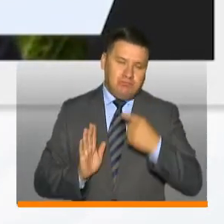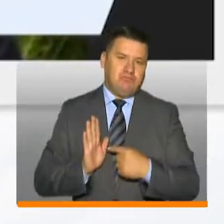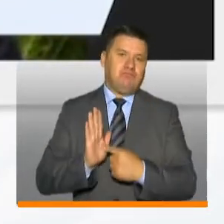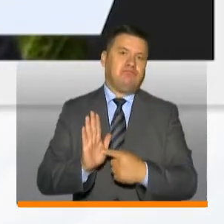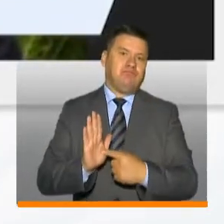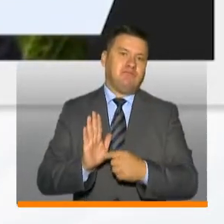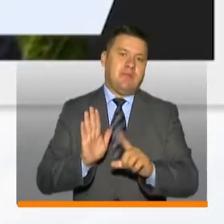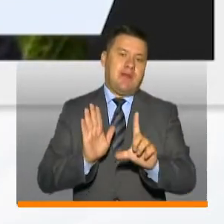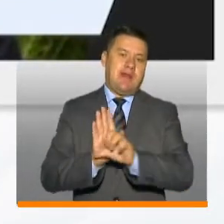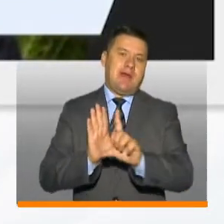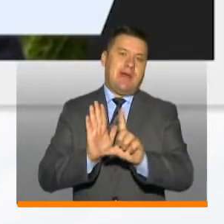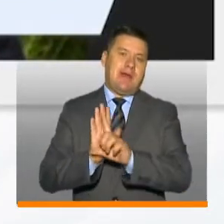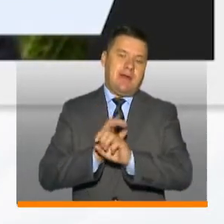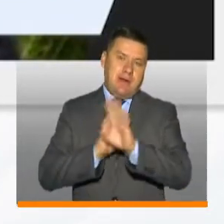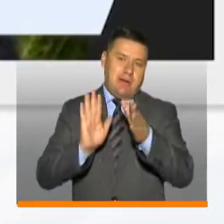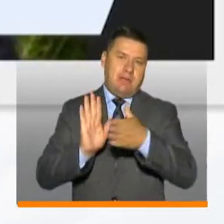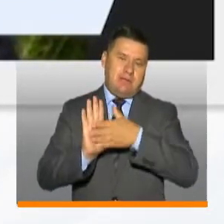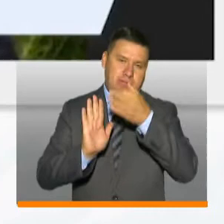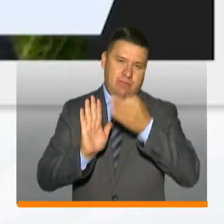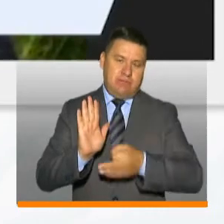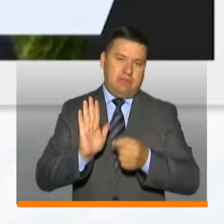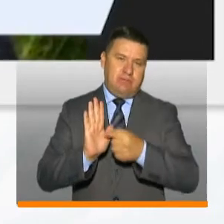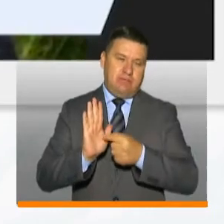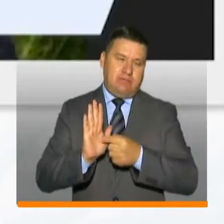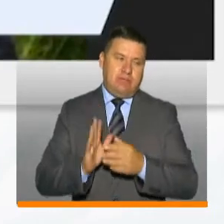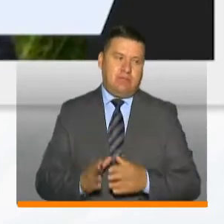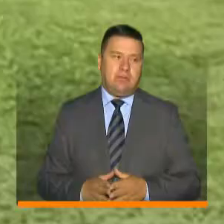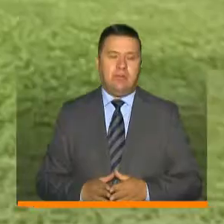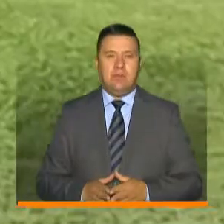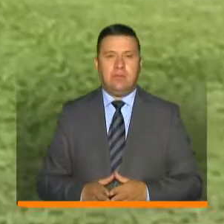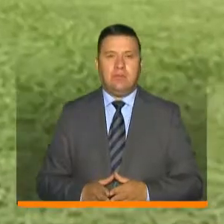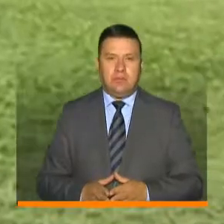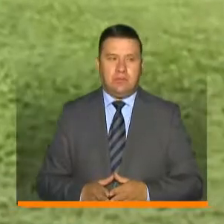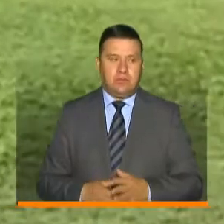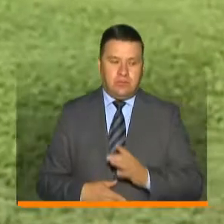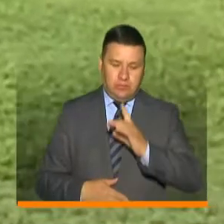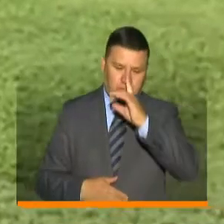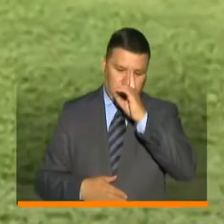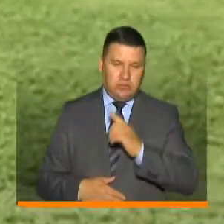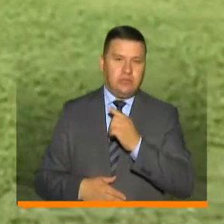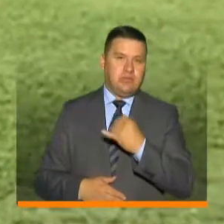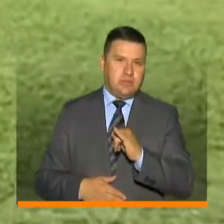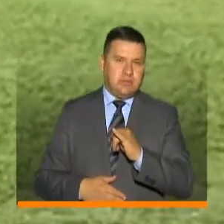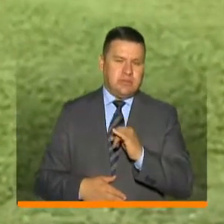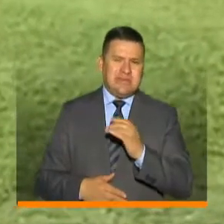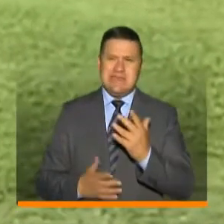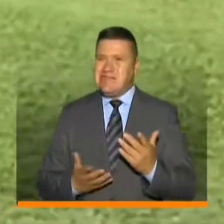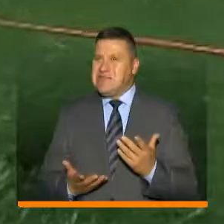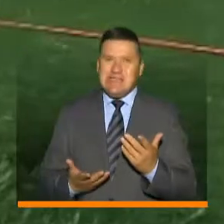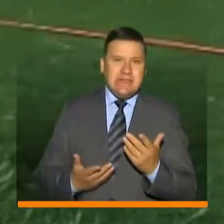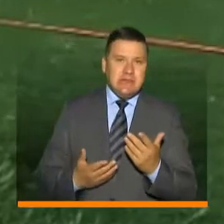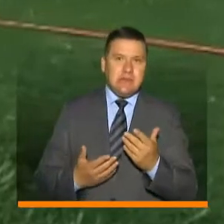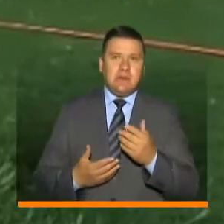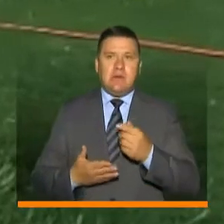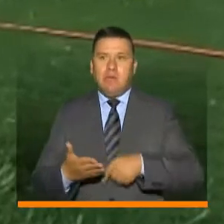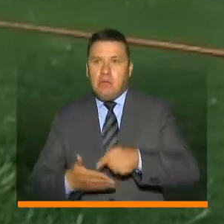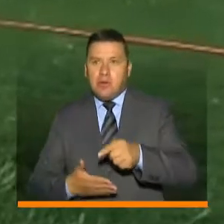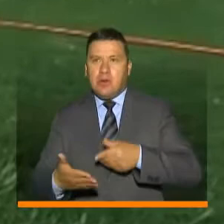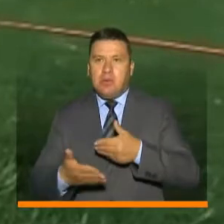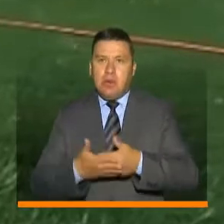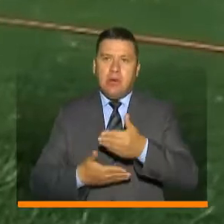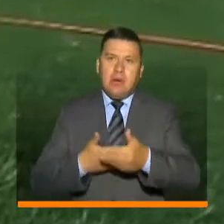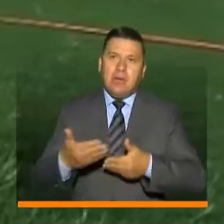mostrar que la legalidad y la transparencia tienen que estar sobre todas las cosas. La decisión se tomó luego de agotarse todas las instancias del debido